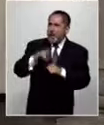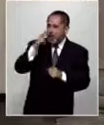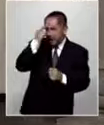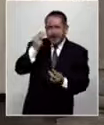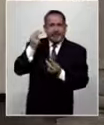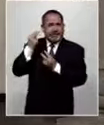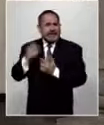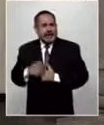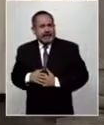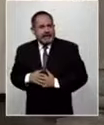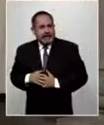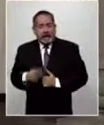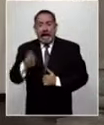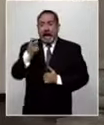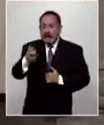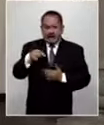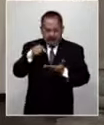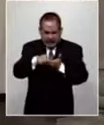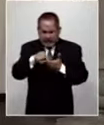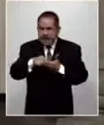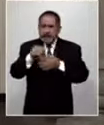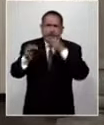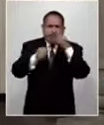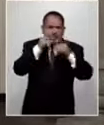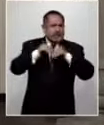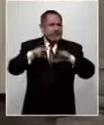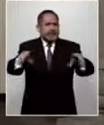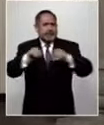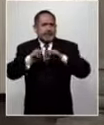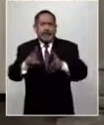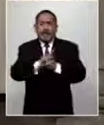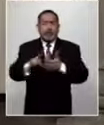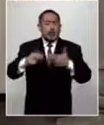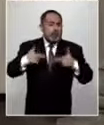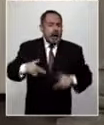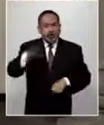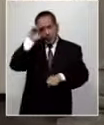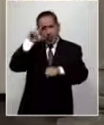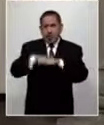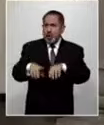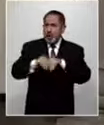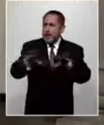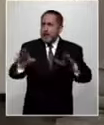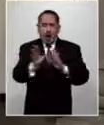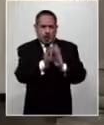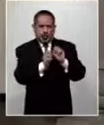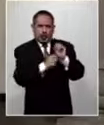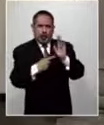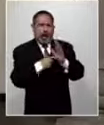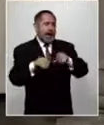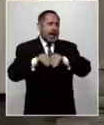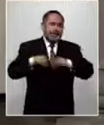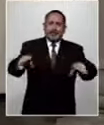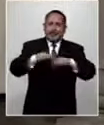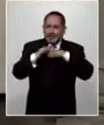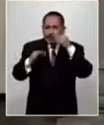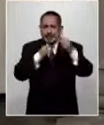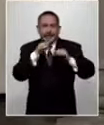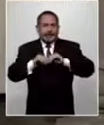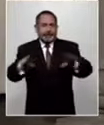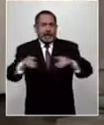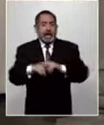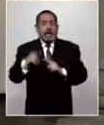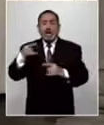este creativo proyecto se difundan y promuevan los derechos humanos y culturales que establece nuestra Constitución, así como aquellos que recogen